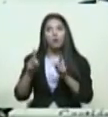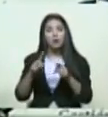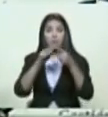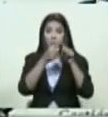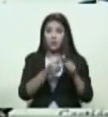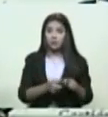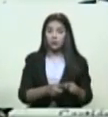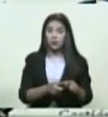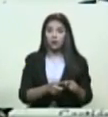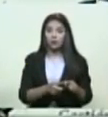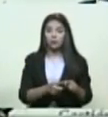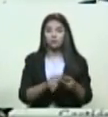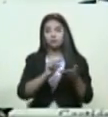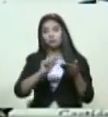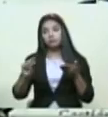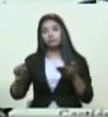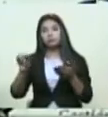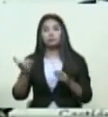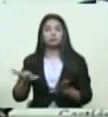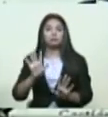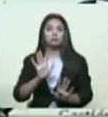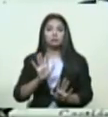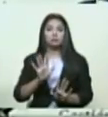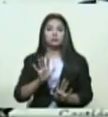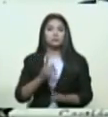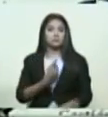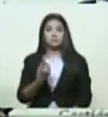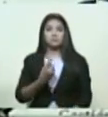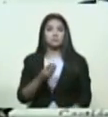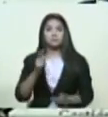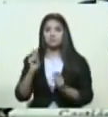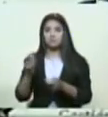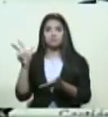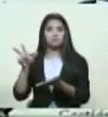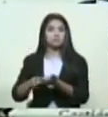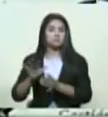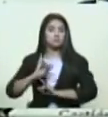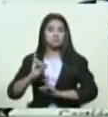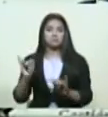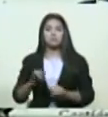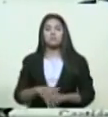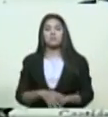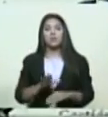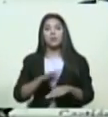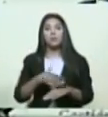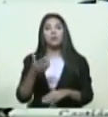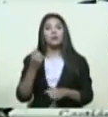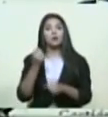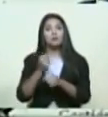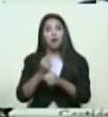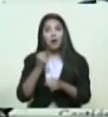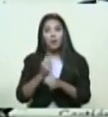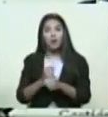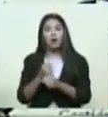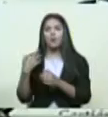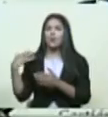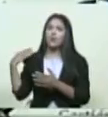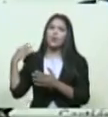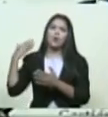presupuesto del año simplemente se le da ese beneficio, porque es el trabajo hecho por esa